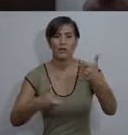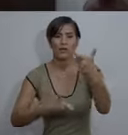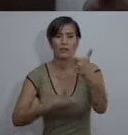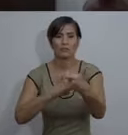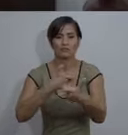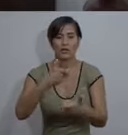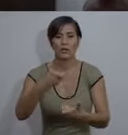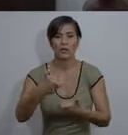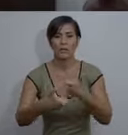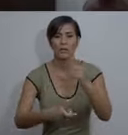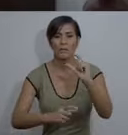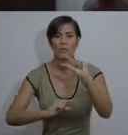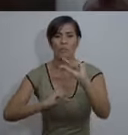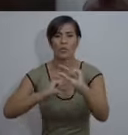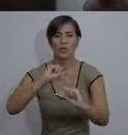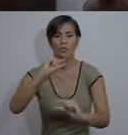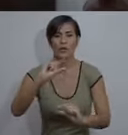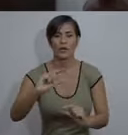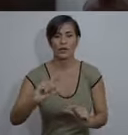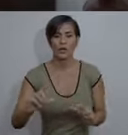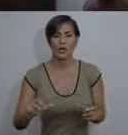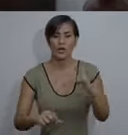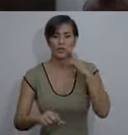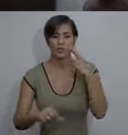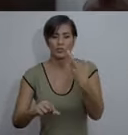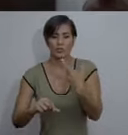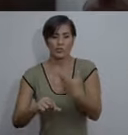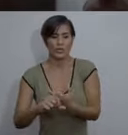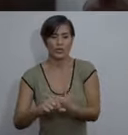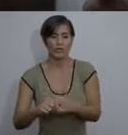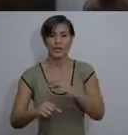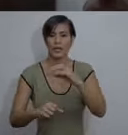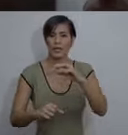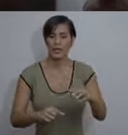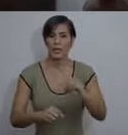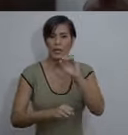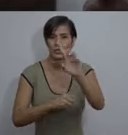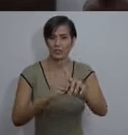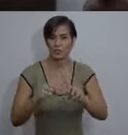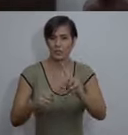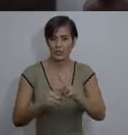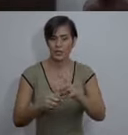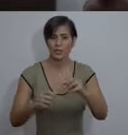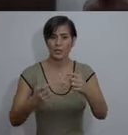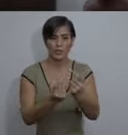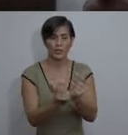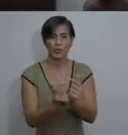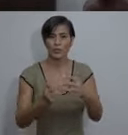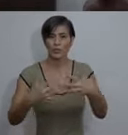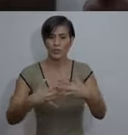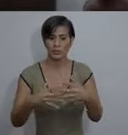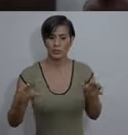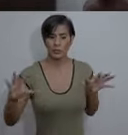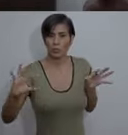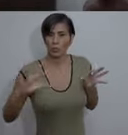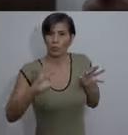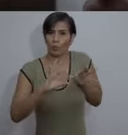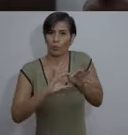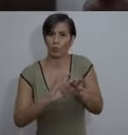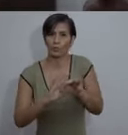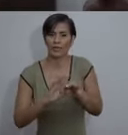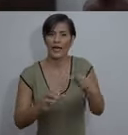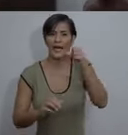sea un ejercicio de corresponsabilidad coordinado con la sociedad y el sector empresarial sin embargo